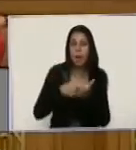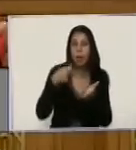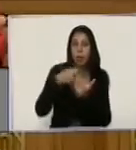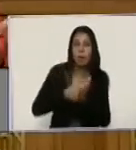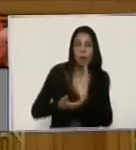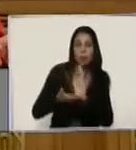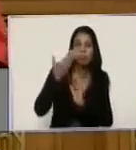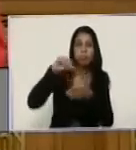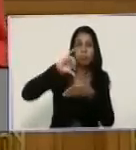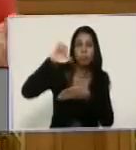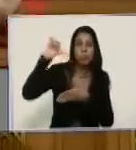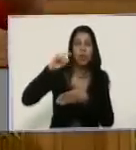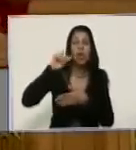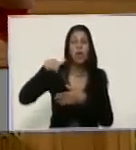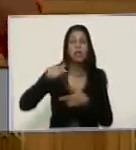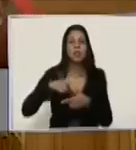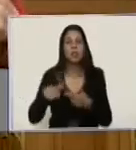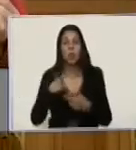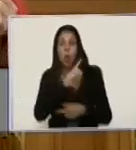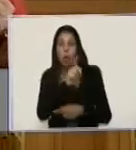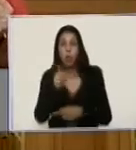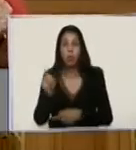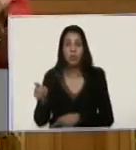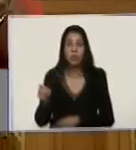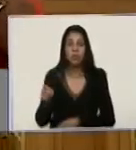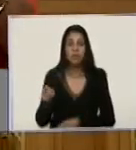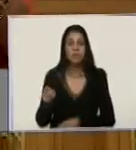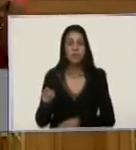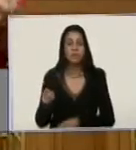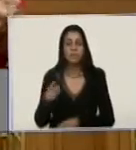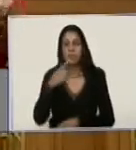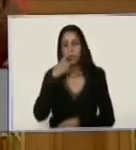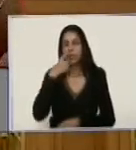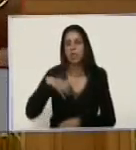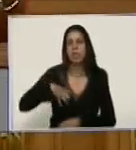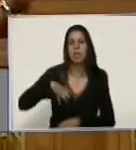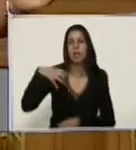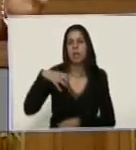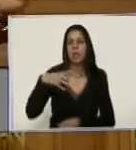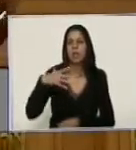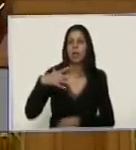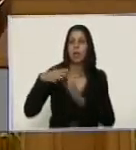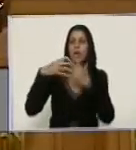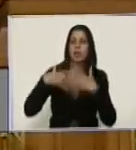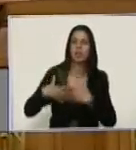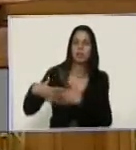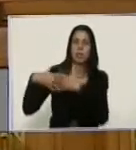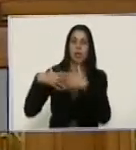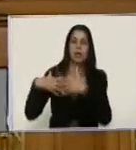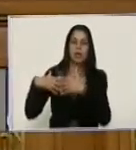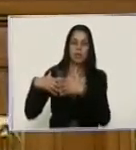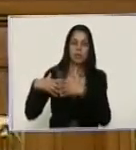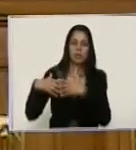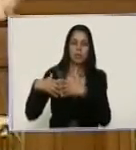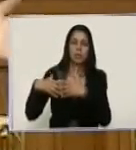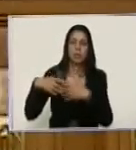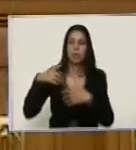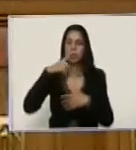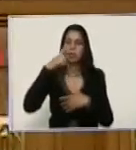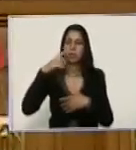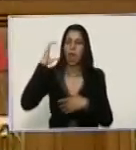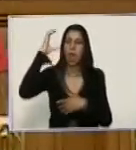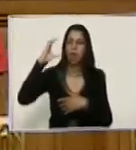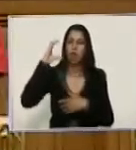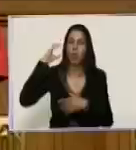¿ah? Entonces, ustedes, oligarquía mundial, imperialismo norteamericano, imperialismo